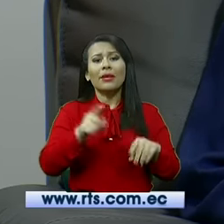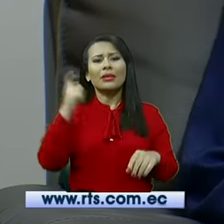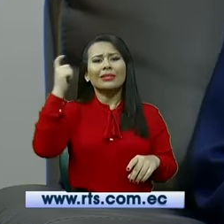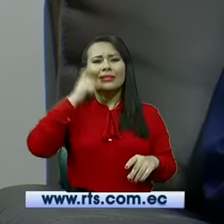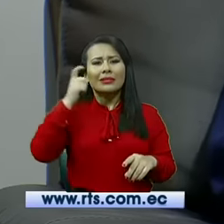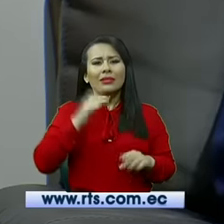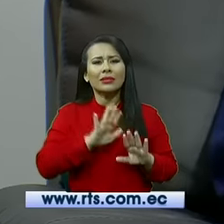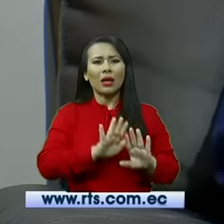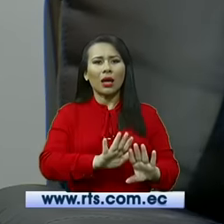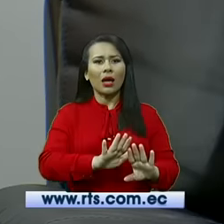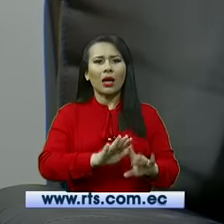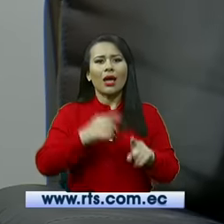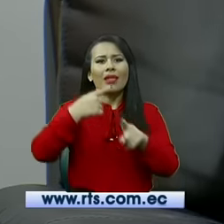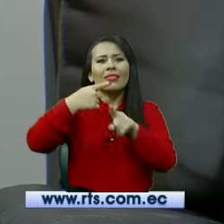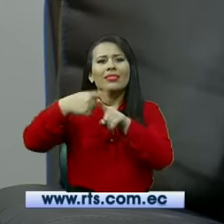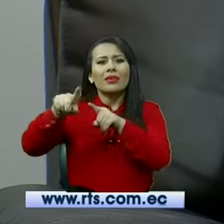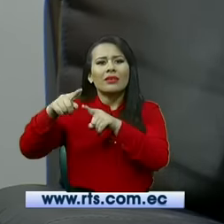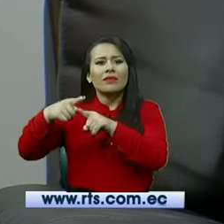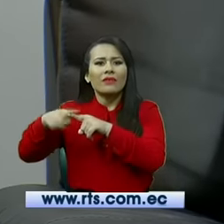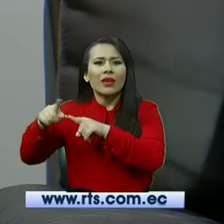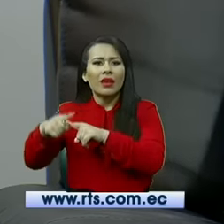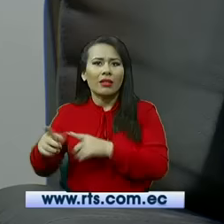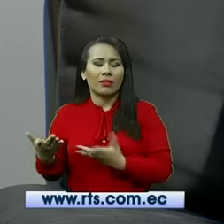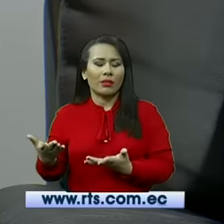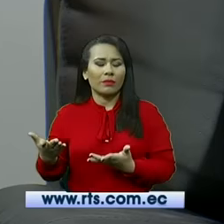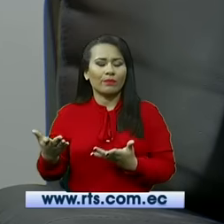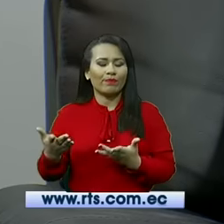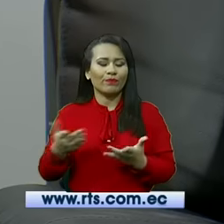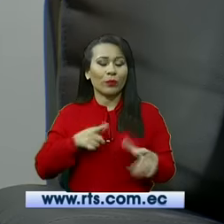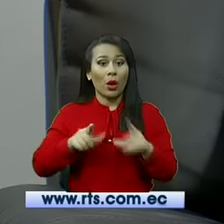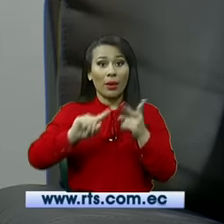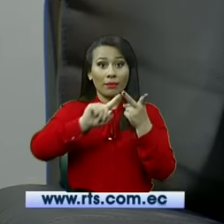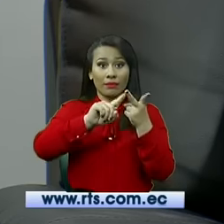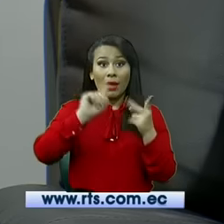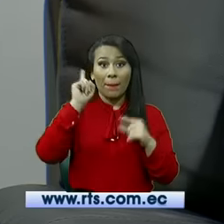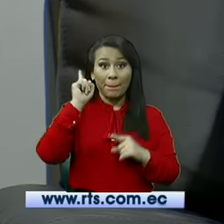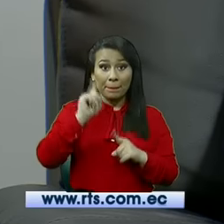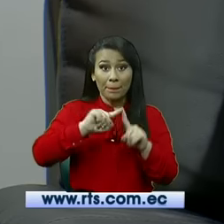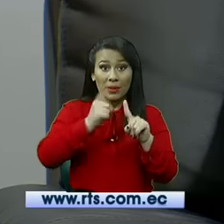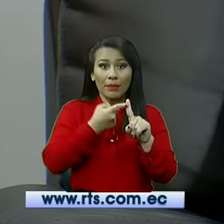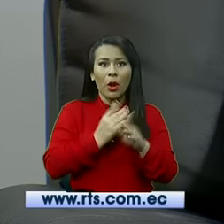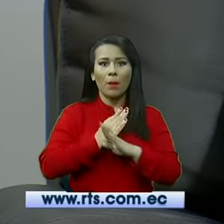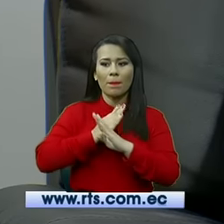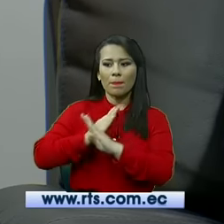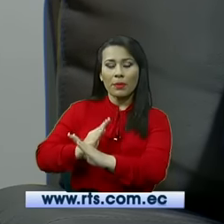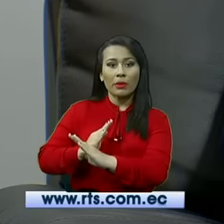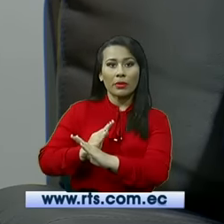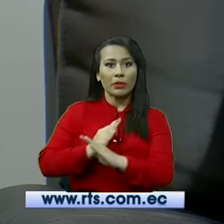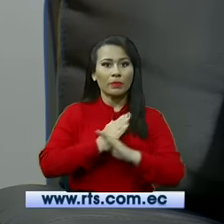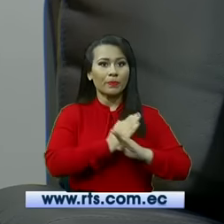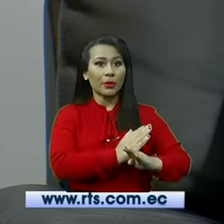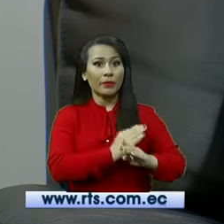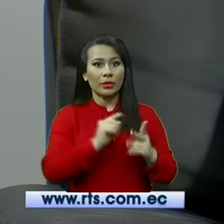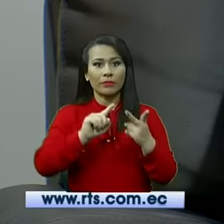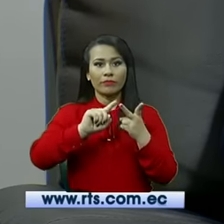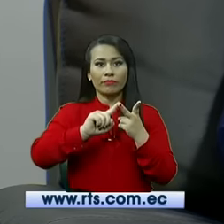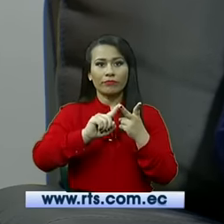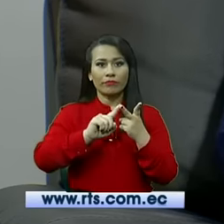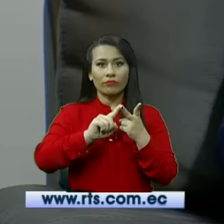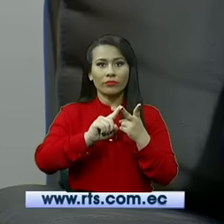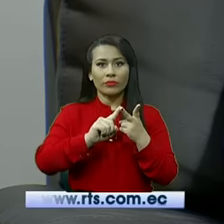requi varios segmentos uno la prevención dos